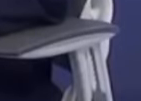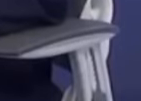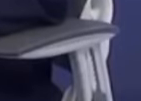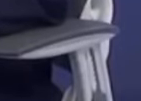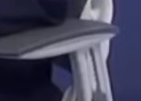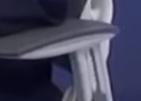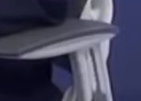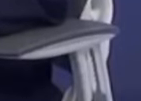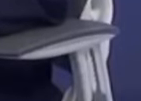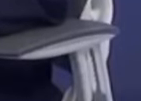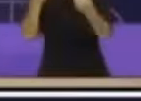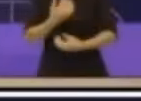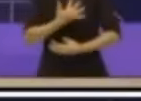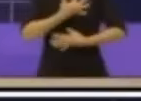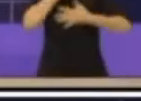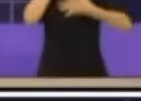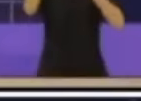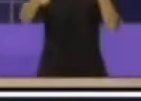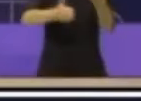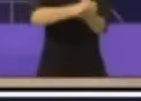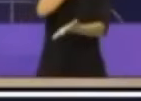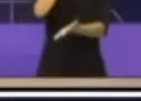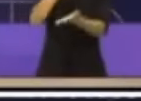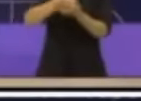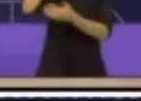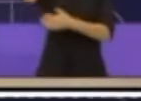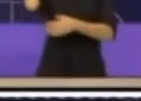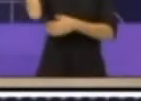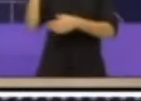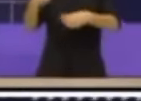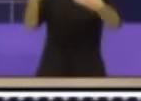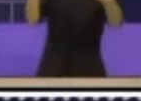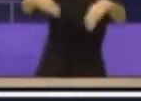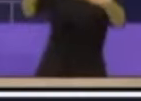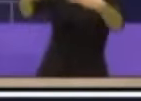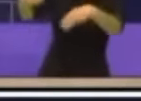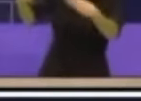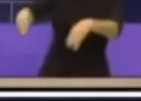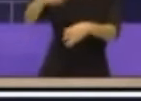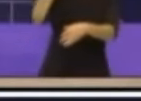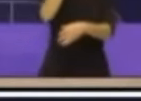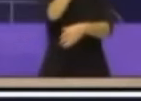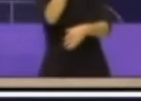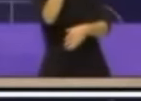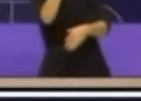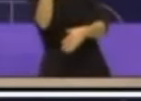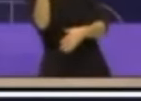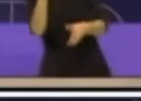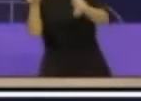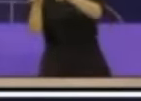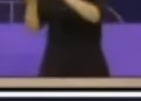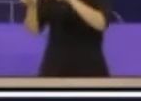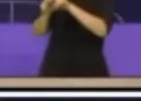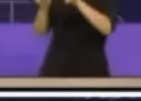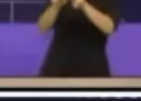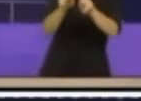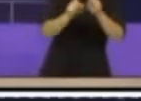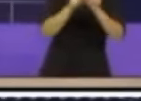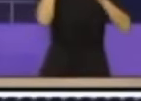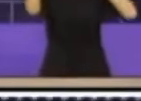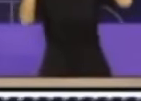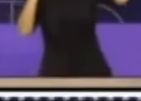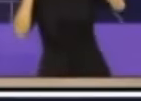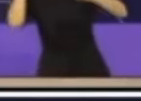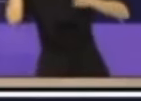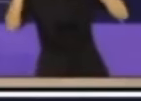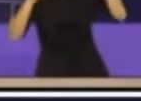Sacó lo de las palomitas, que son esas cosas de las que se acaba hablando. ¿no? Ajá, sí. Hubo un debate donde George